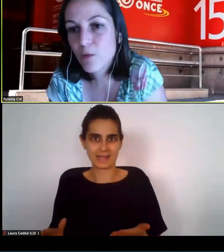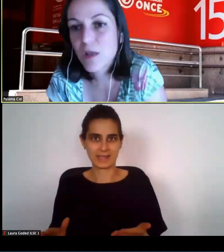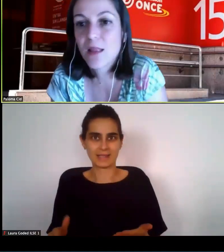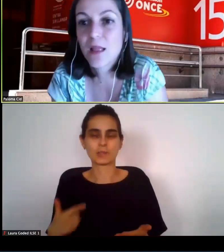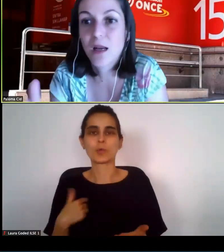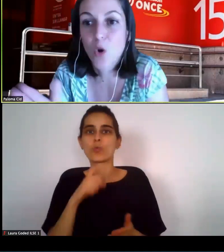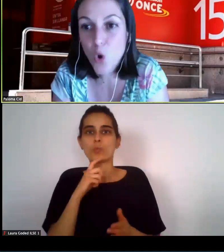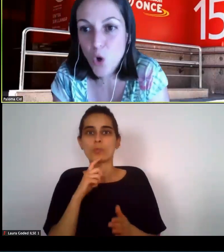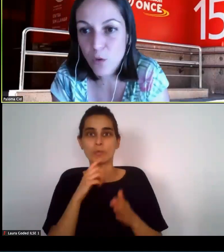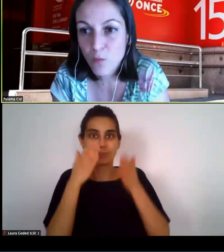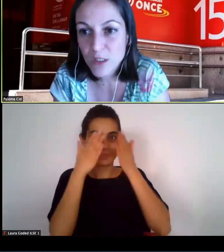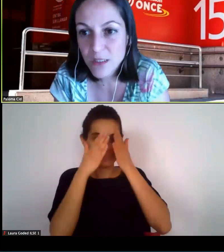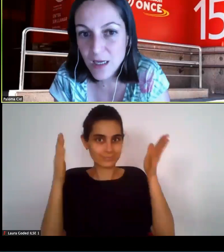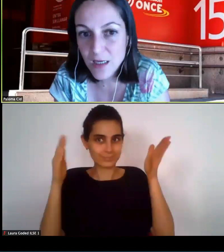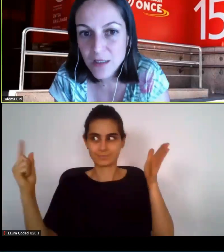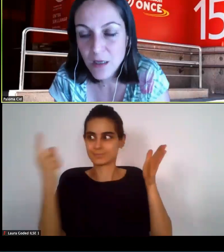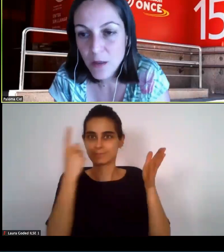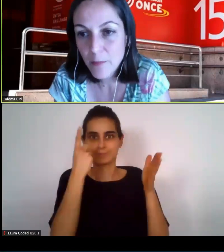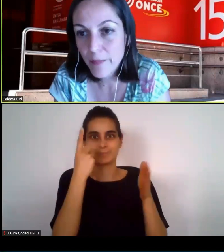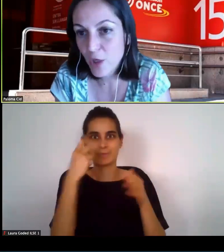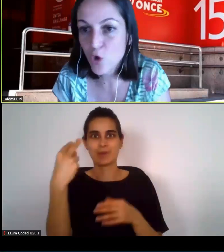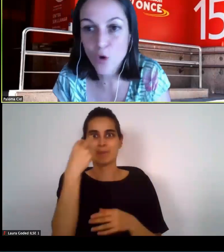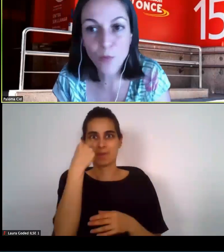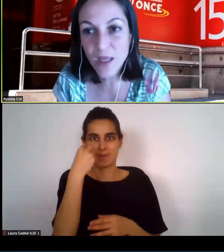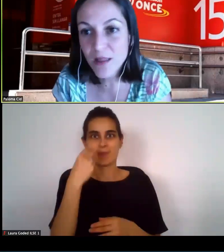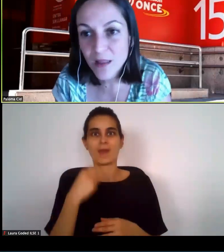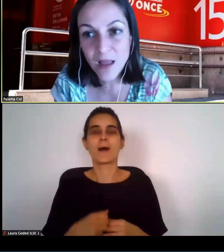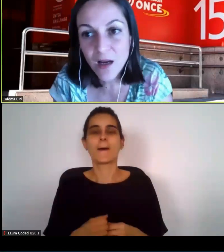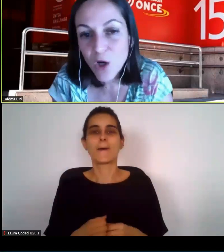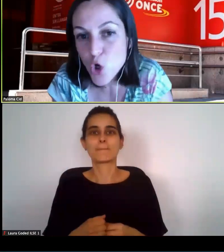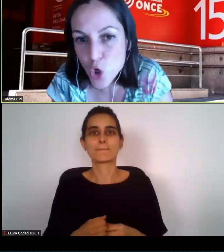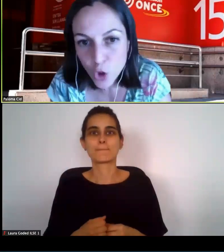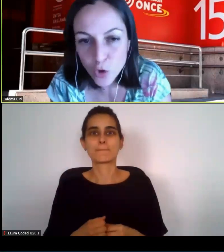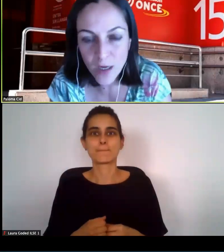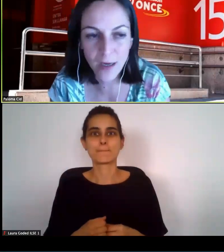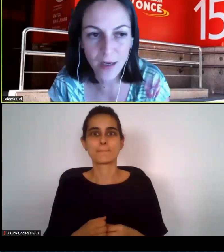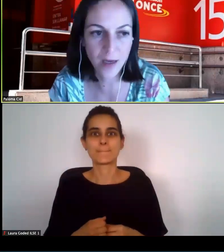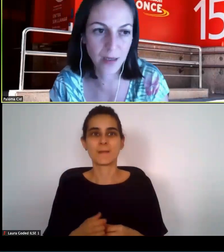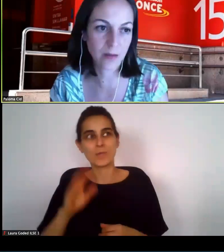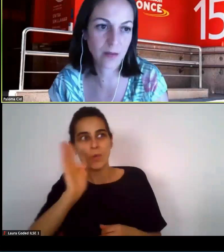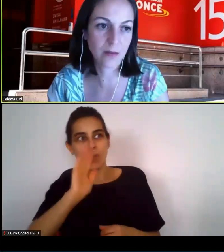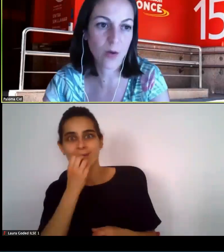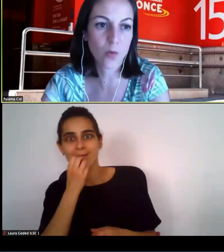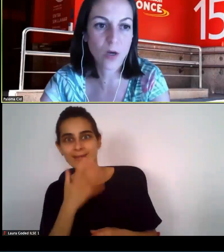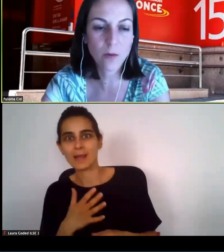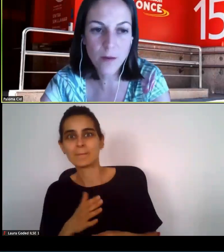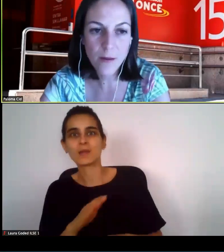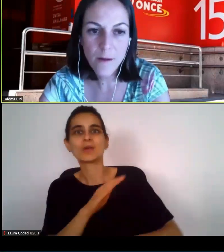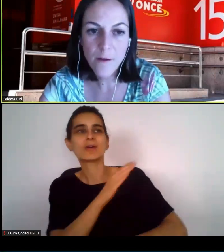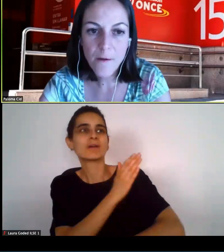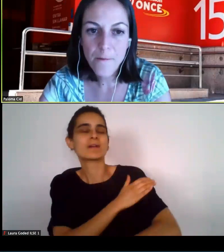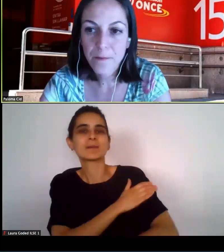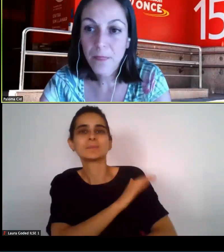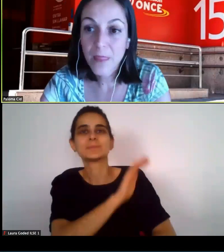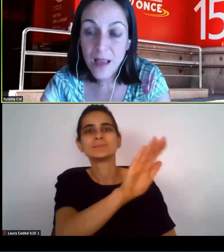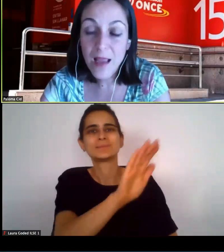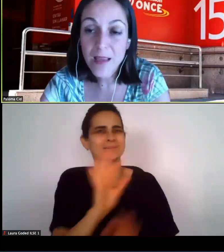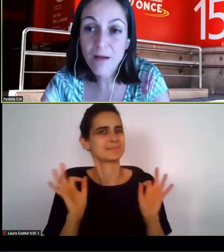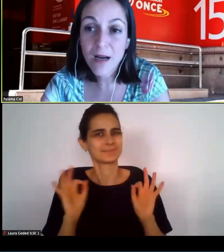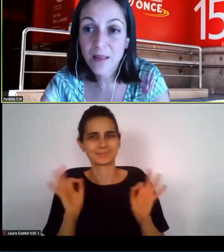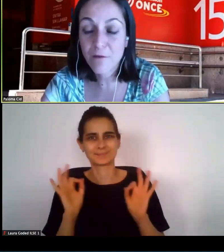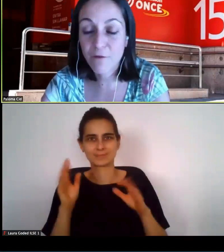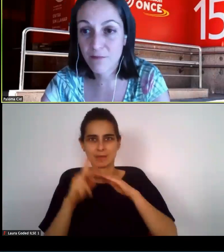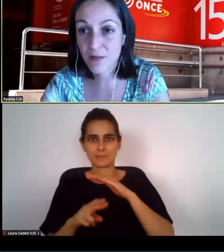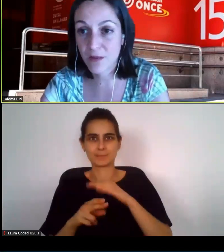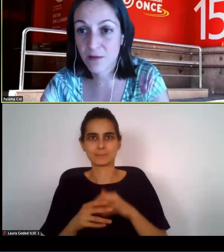visual, voy a decirle hola, ¿cómo estás? Pero no voy a intentar no tocar a la gente, ¿de acuerdo? Hay que